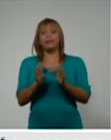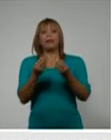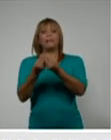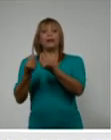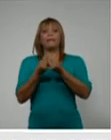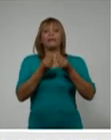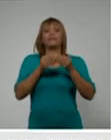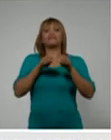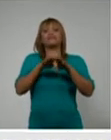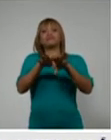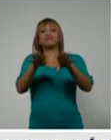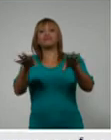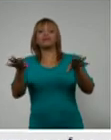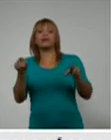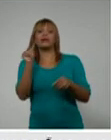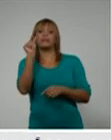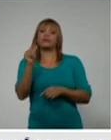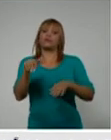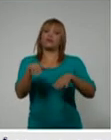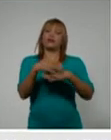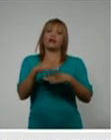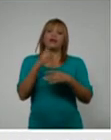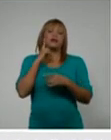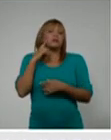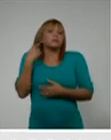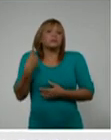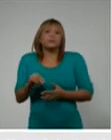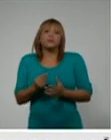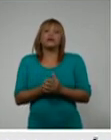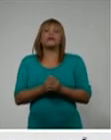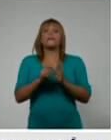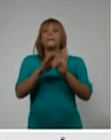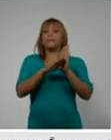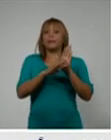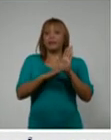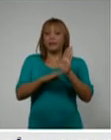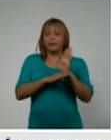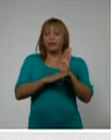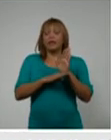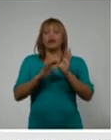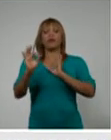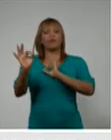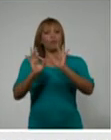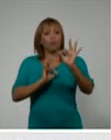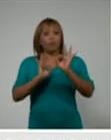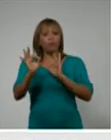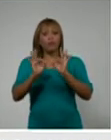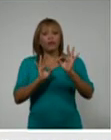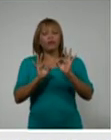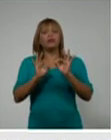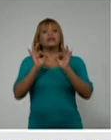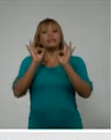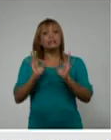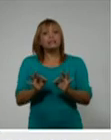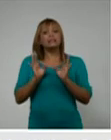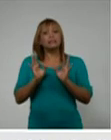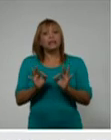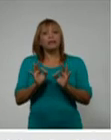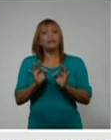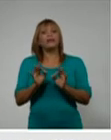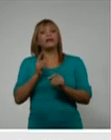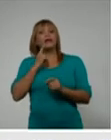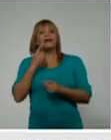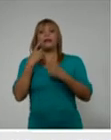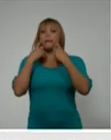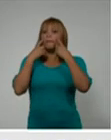enfermedad. De ahí que las medidas de protección tengan siempre un